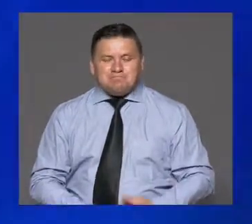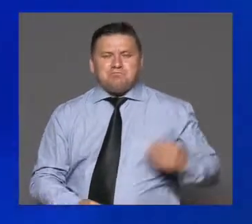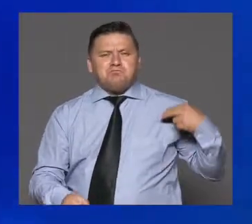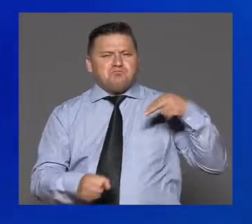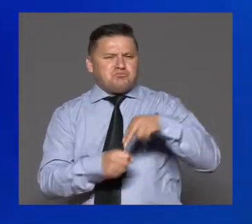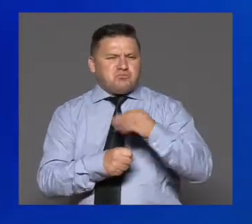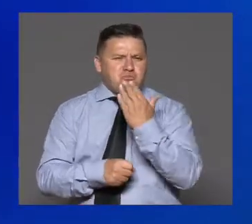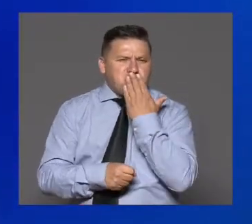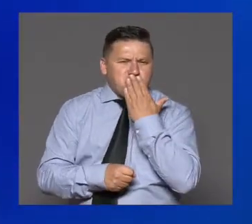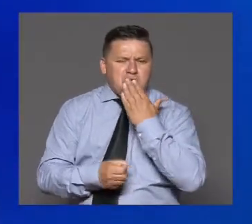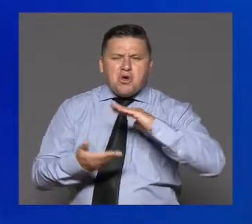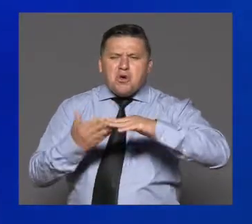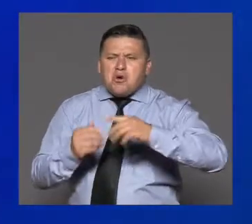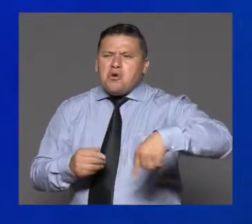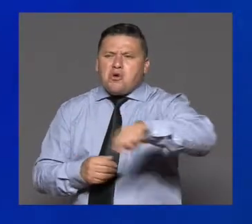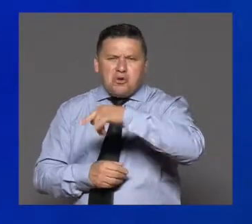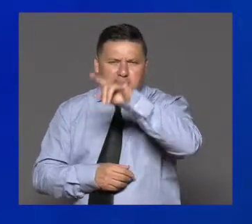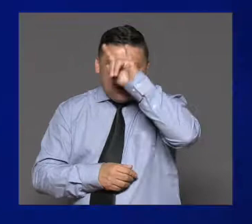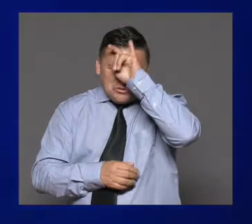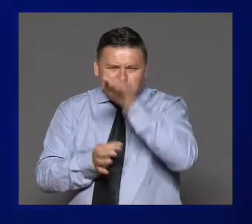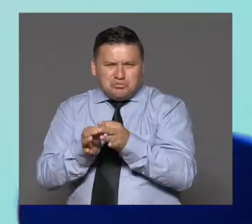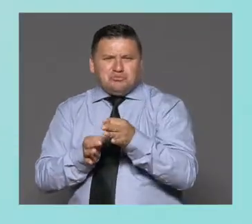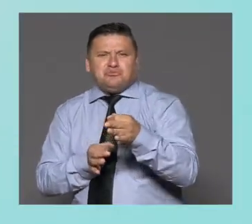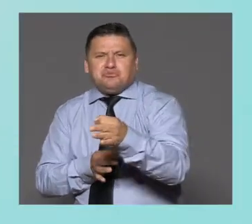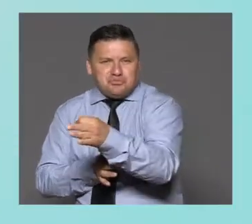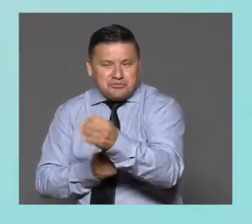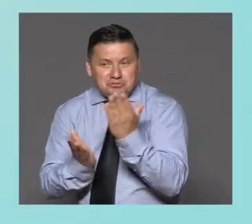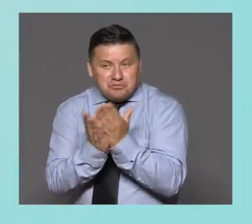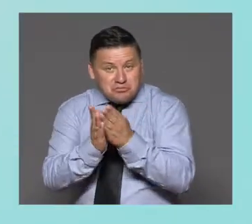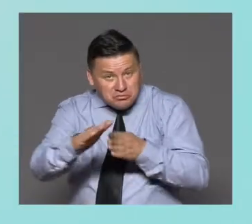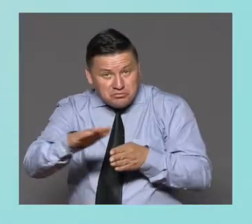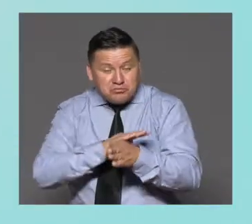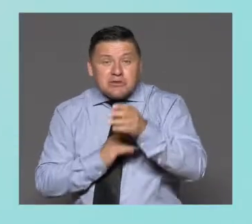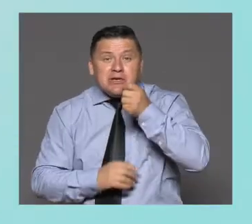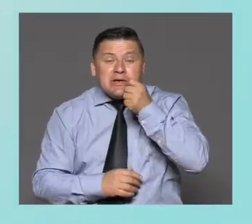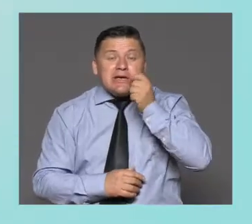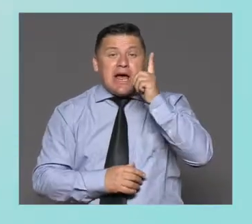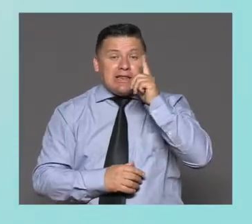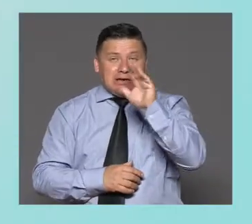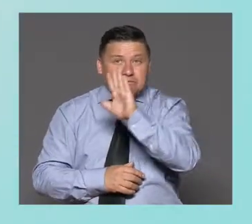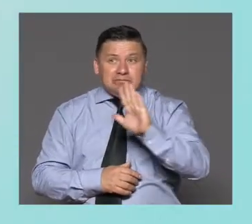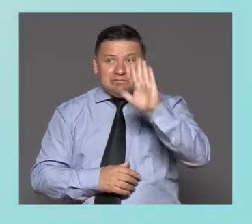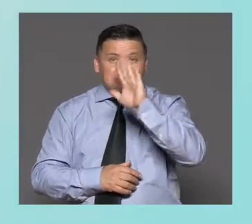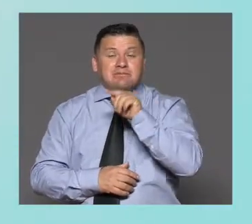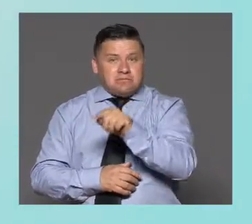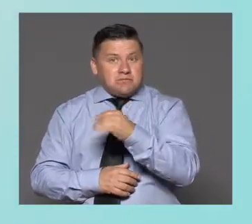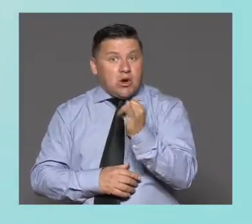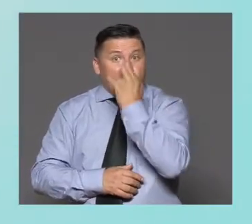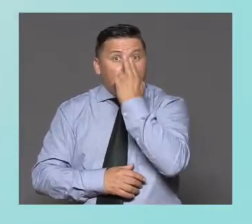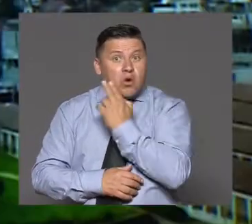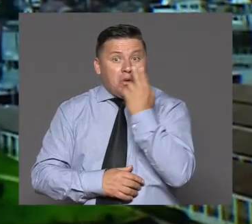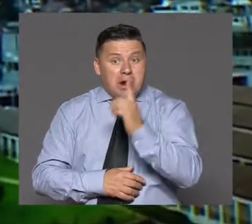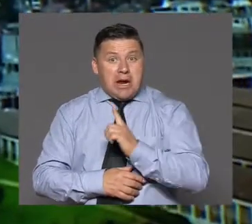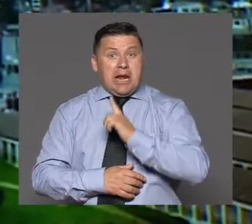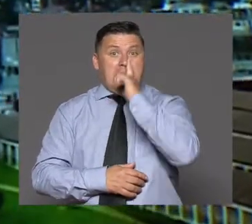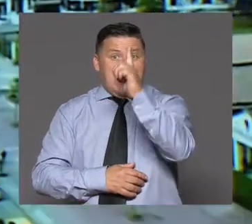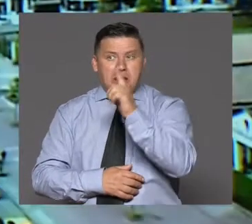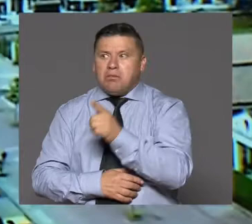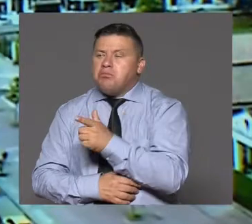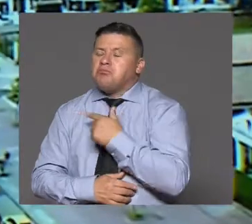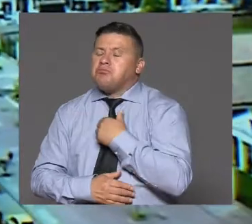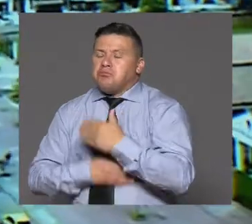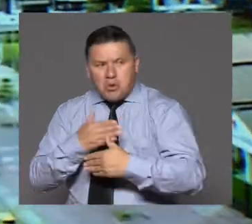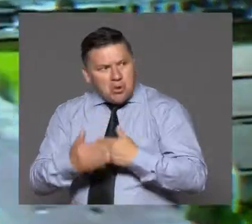Indígenas y pobladores de Río Sucio acceden a la oferta académica de la Territorial Caldas y es fundamental el compromiso de los líderes de la región para